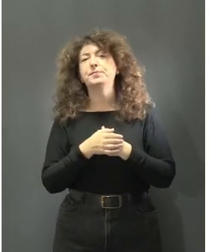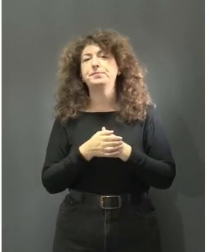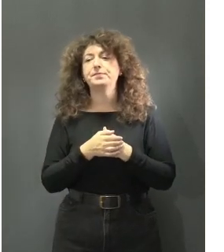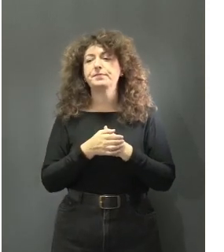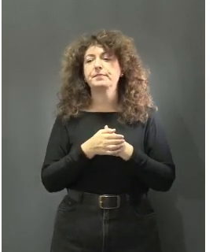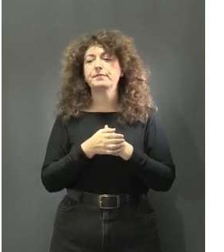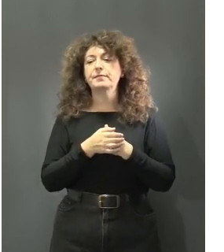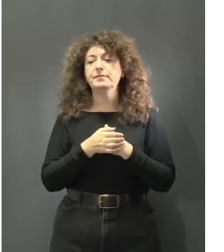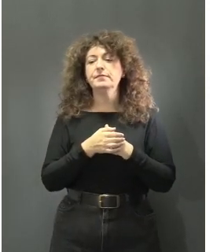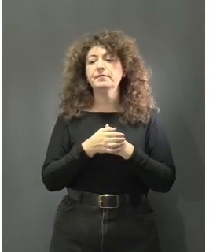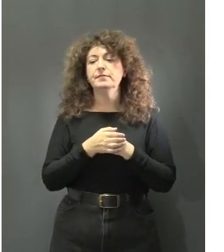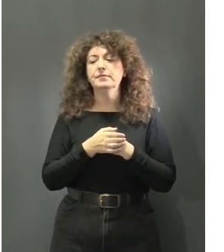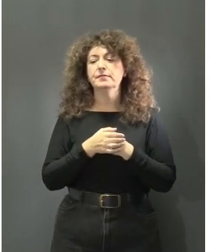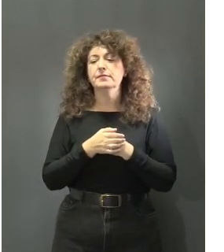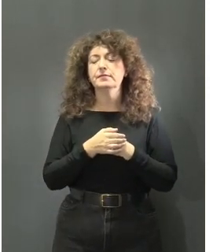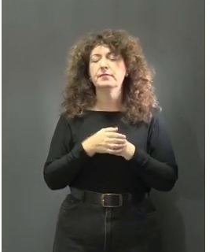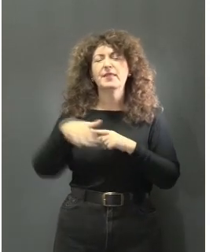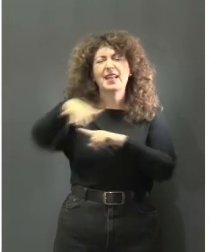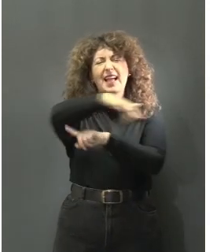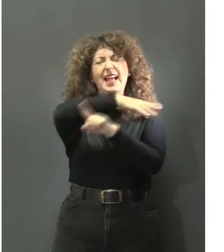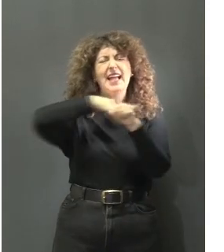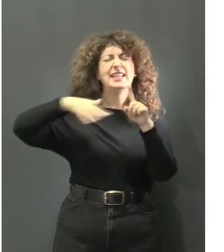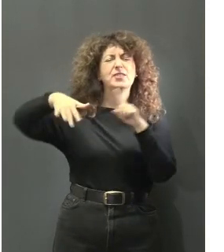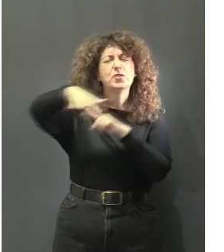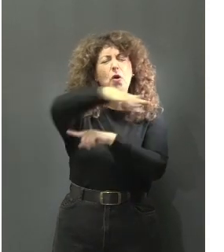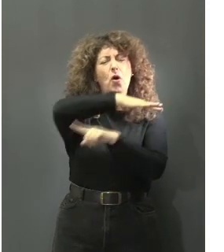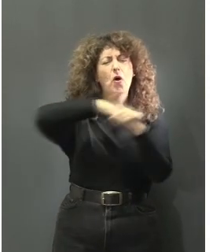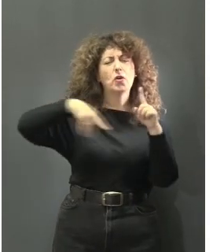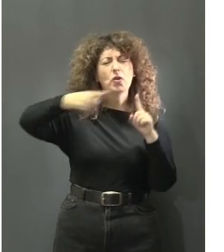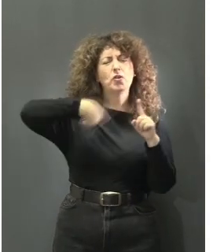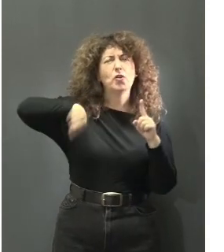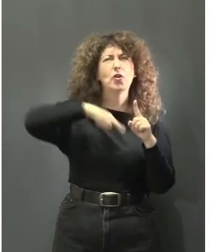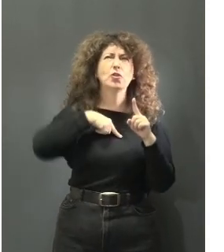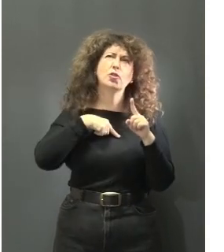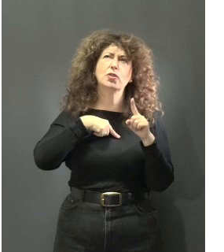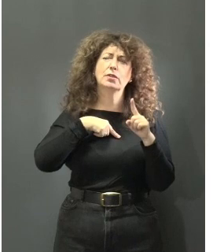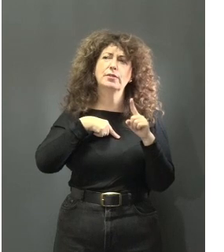que, o aquellos entornos en los que deberíamos